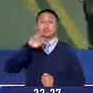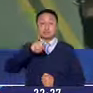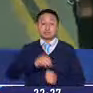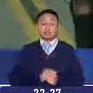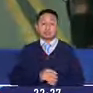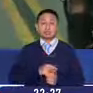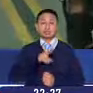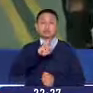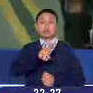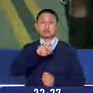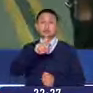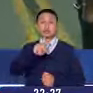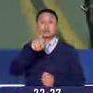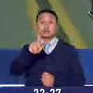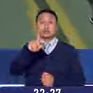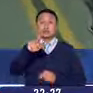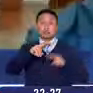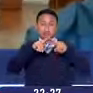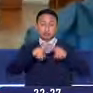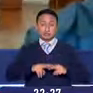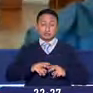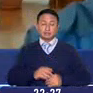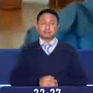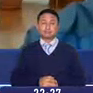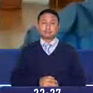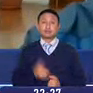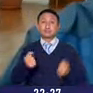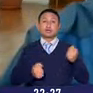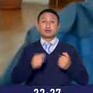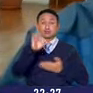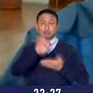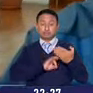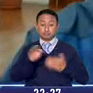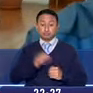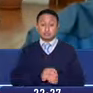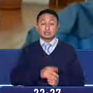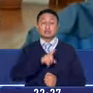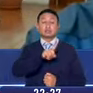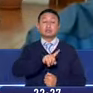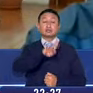de 211 mil revisiones. Vehículos que aprobaron,